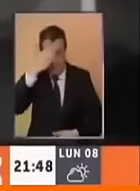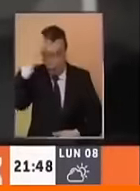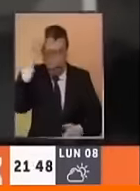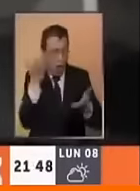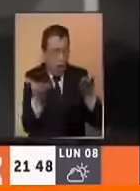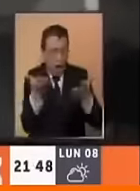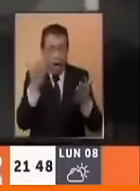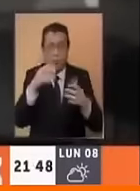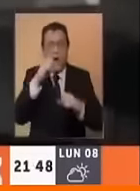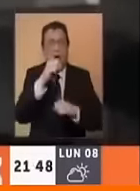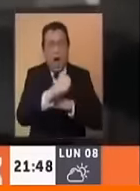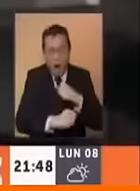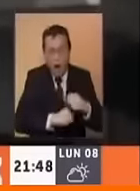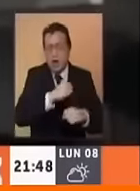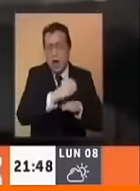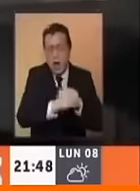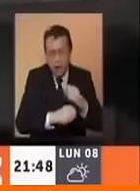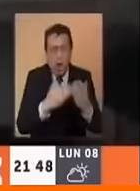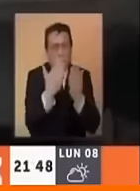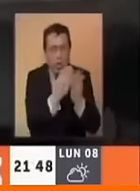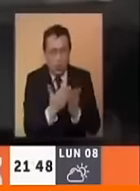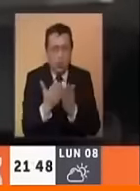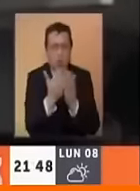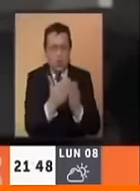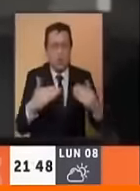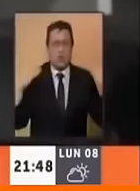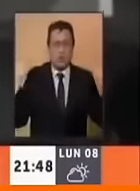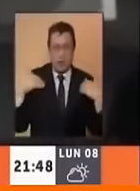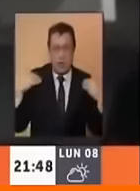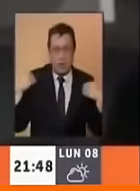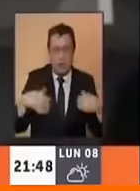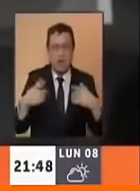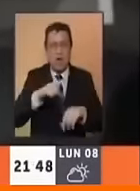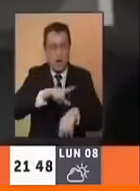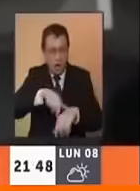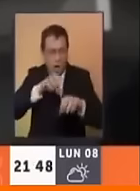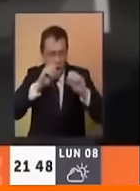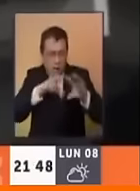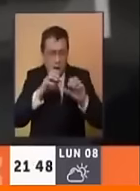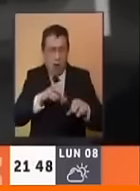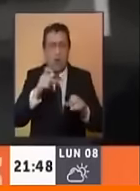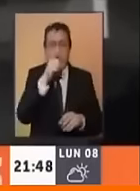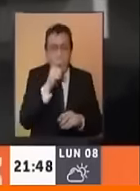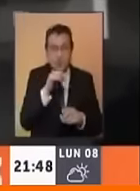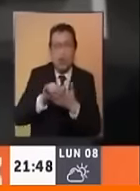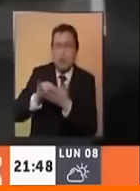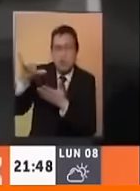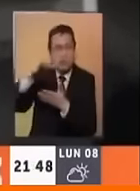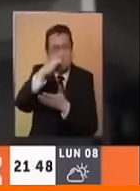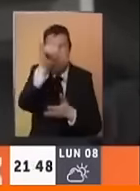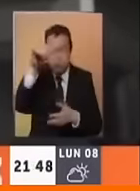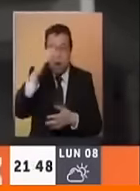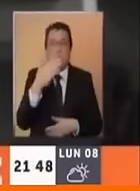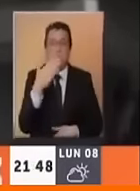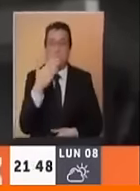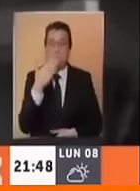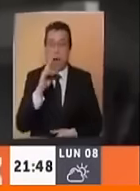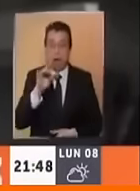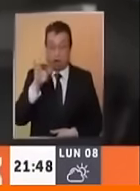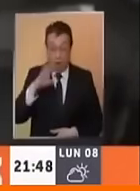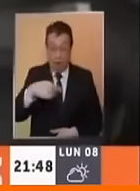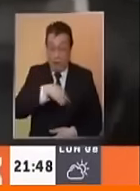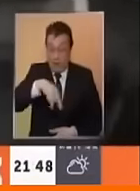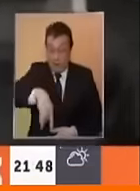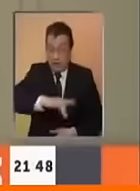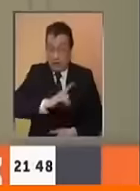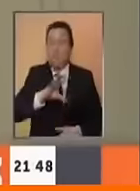son años y años de estudio, de entrenamiento, de horas de clase, de horas de vuelo, hace que sean pilotos de élite no solo en Chile, sino